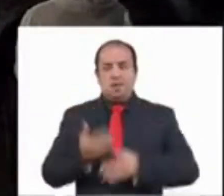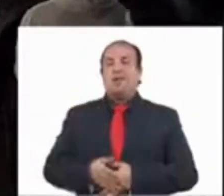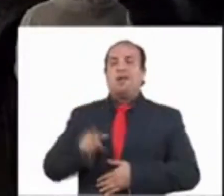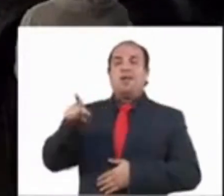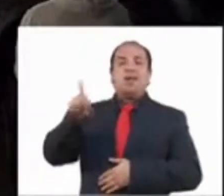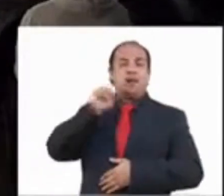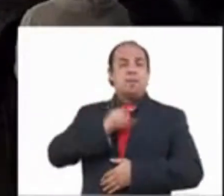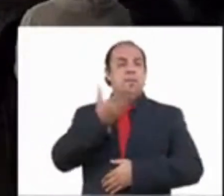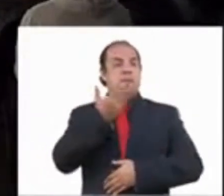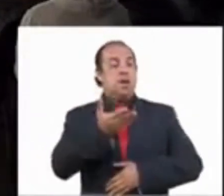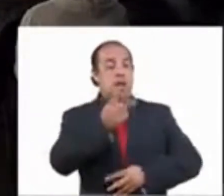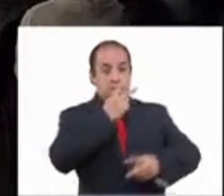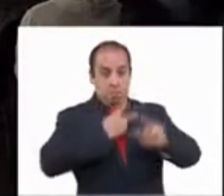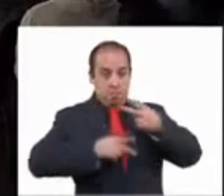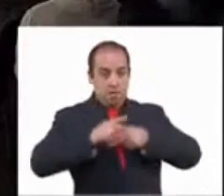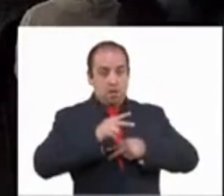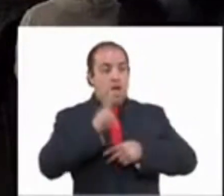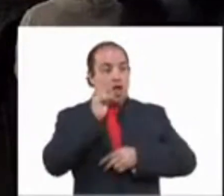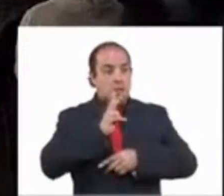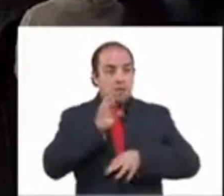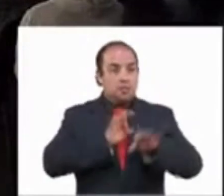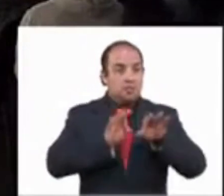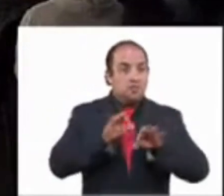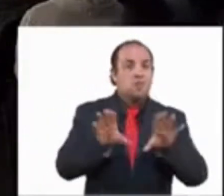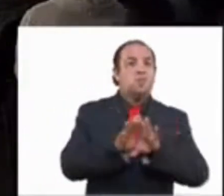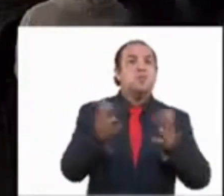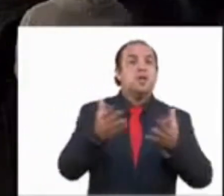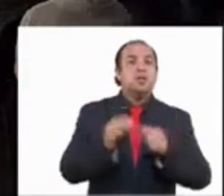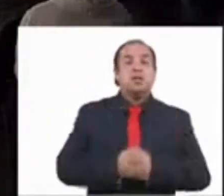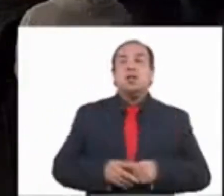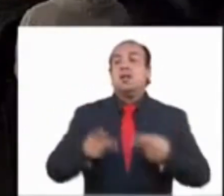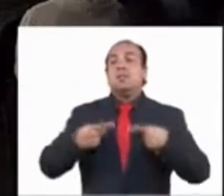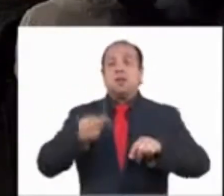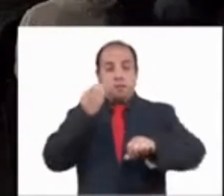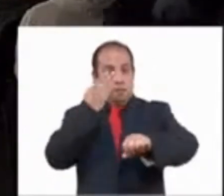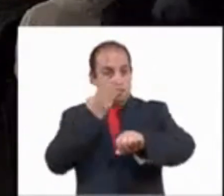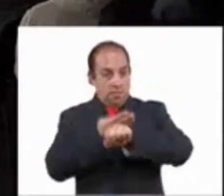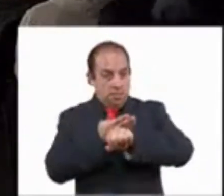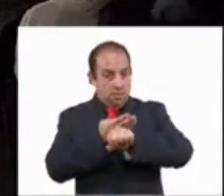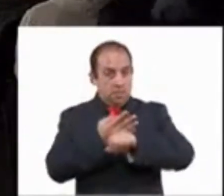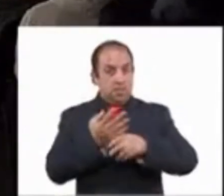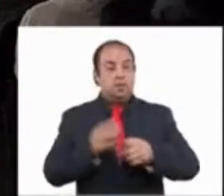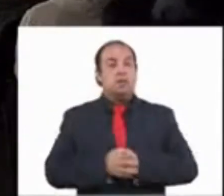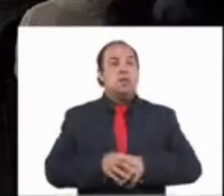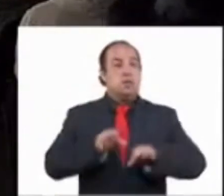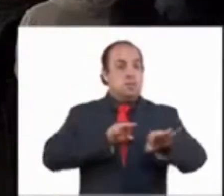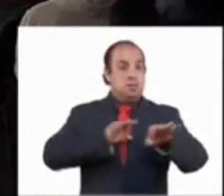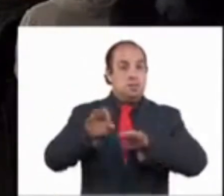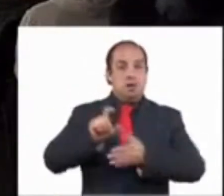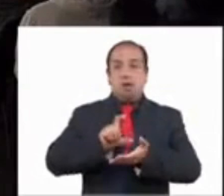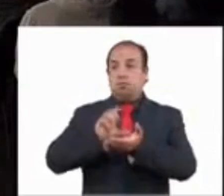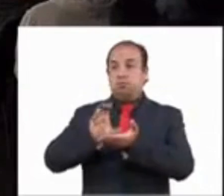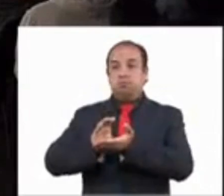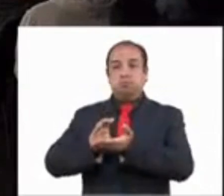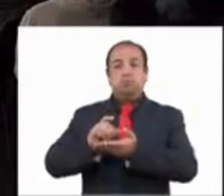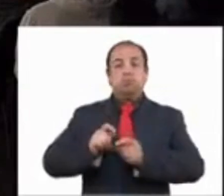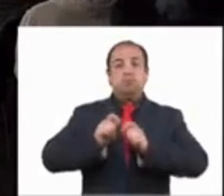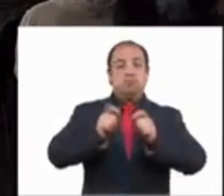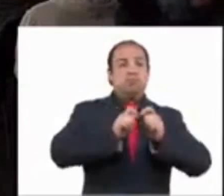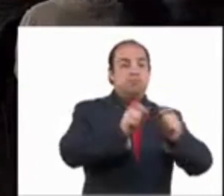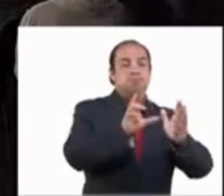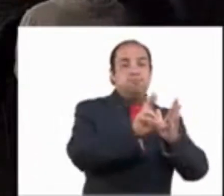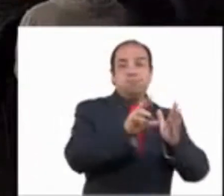ver cómo estamos haciendo el trabajo, los responsables de estas tareas, y ella siempre es una mujer muy